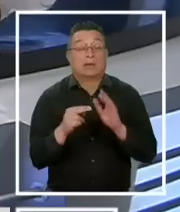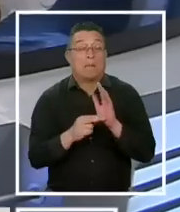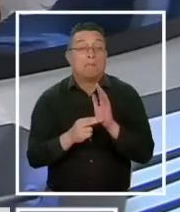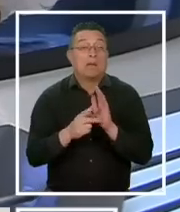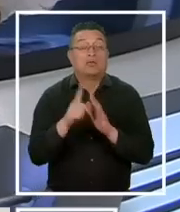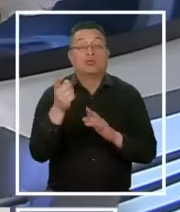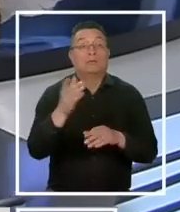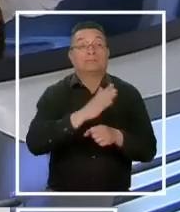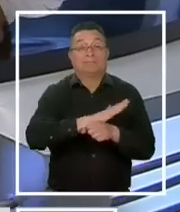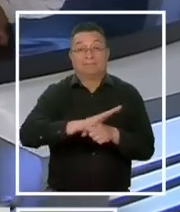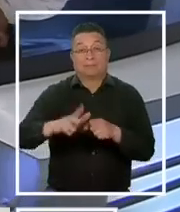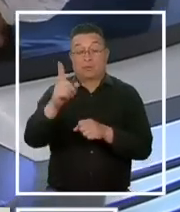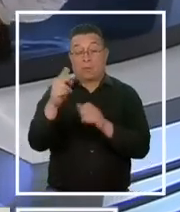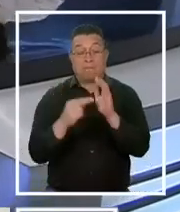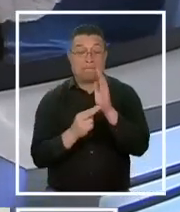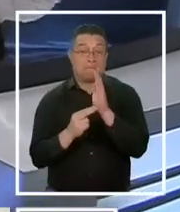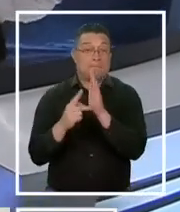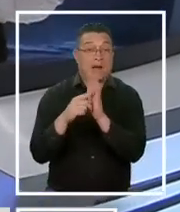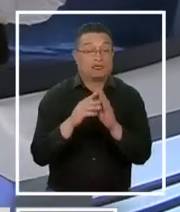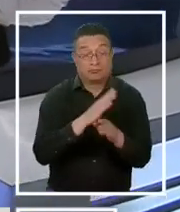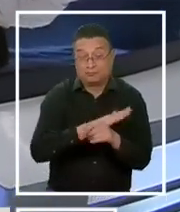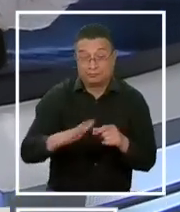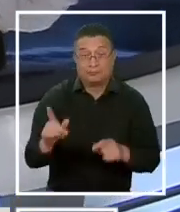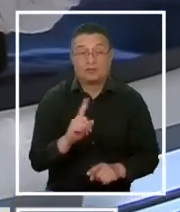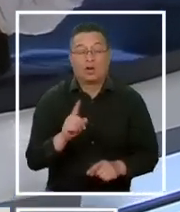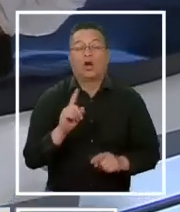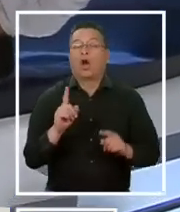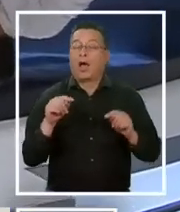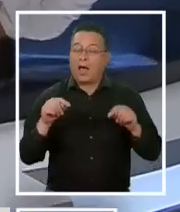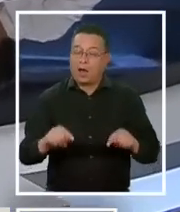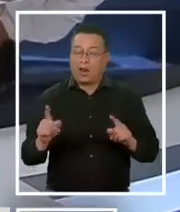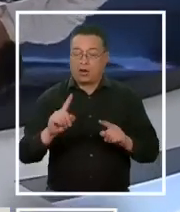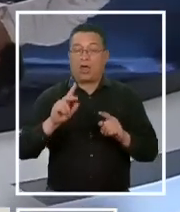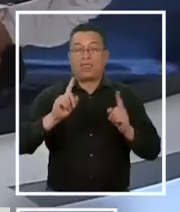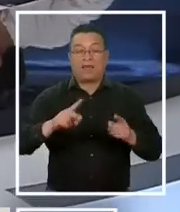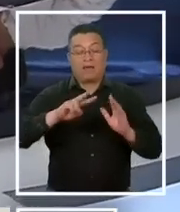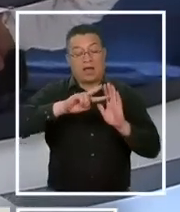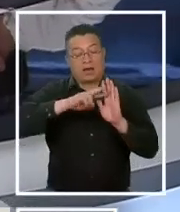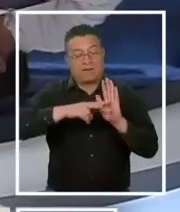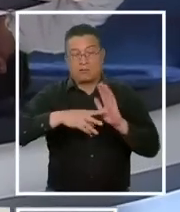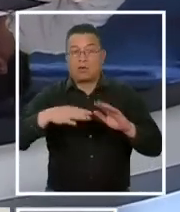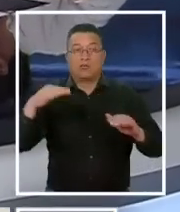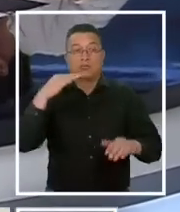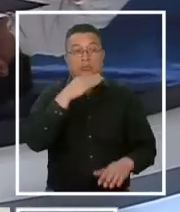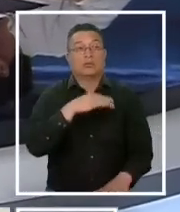uno de los pasos de este tránsito No ahora porque tendríamos que hacer una